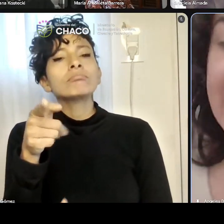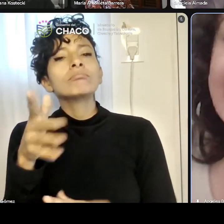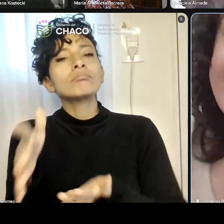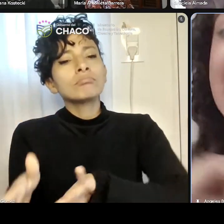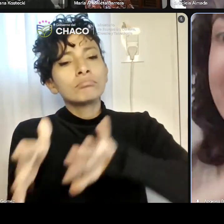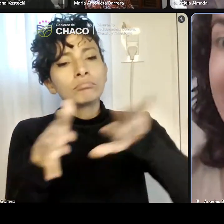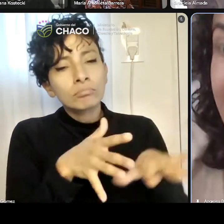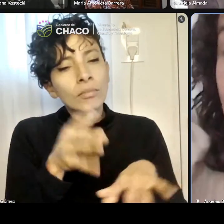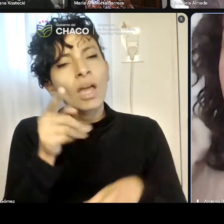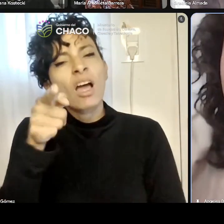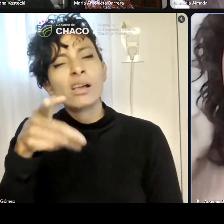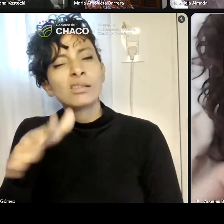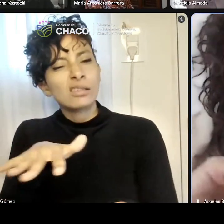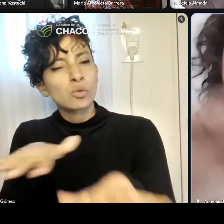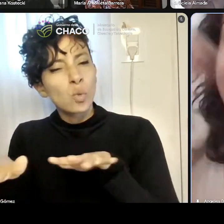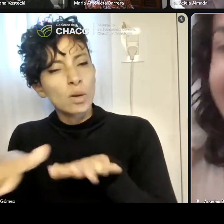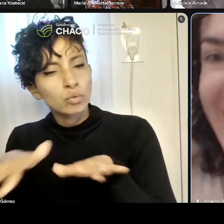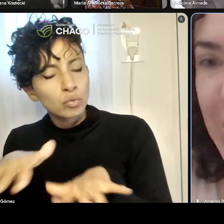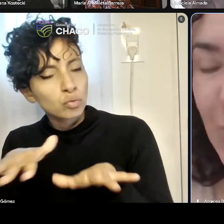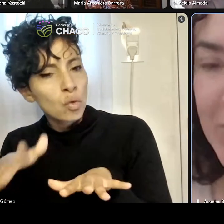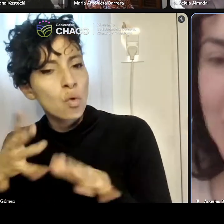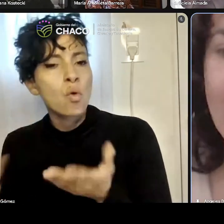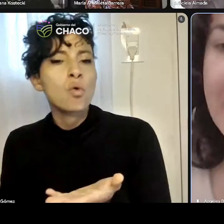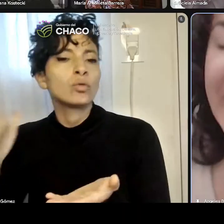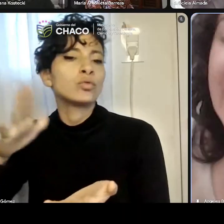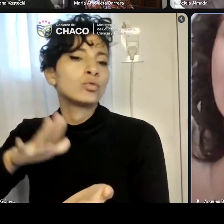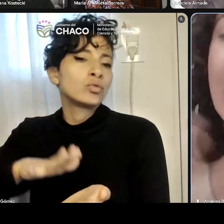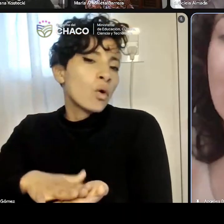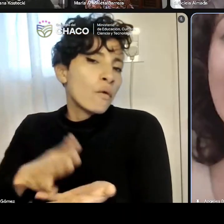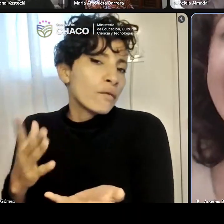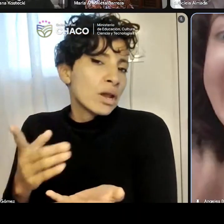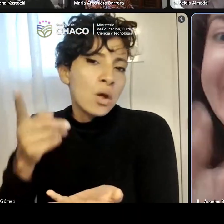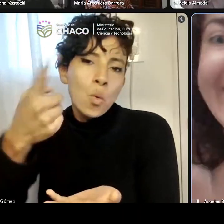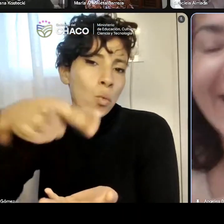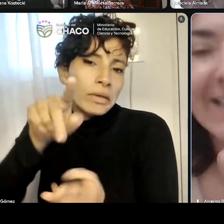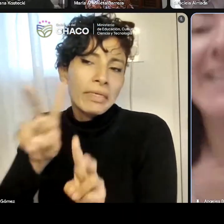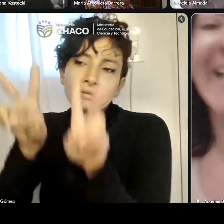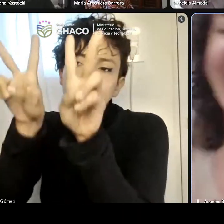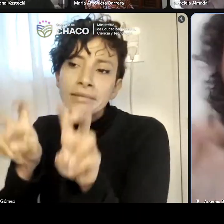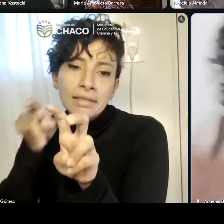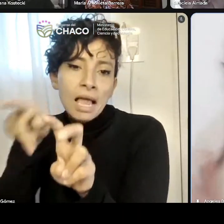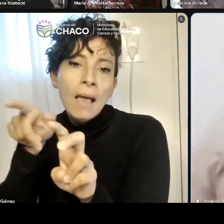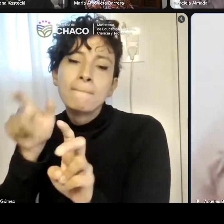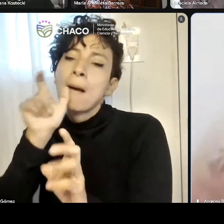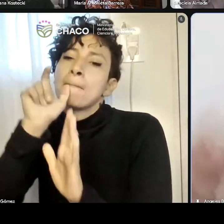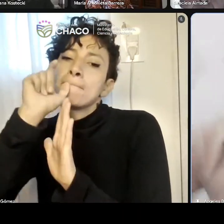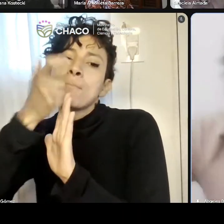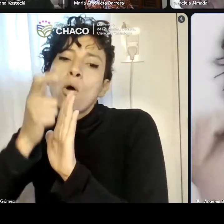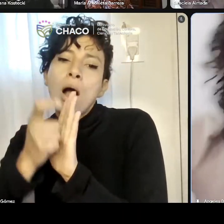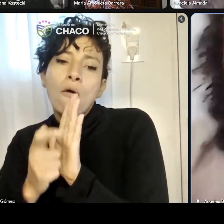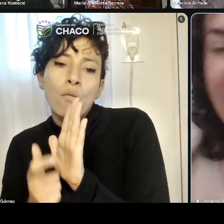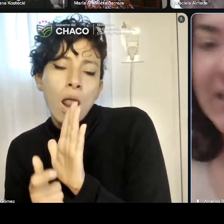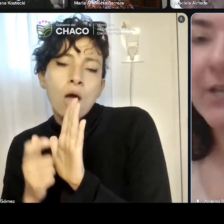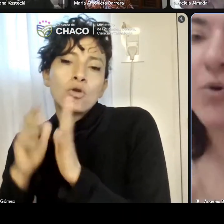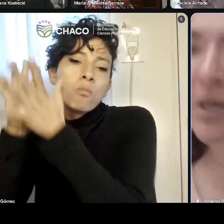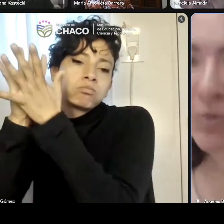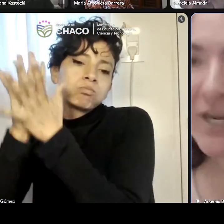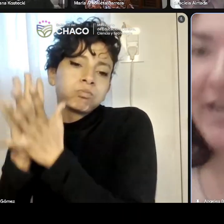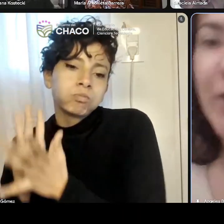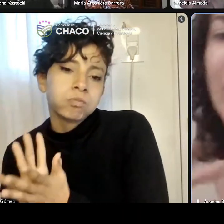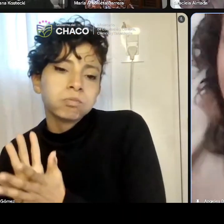desarrollado que les sirva, digamos, para diferentes situaciones, para que los estudiantes entiendan de qué se trata usar